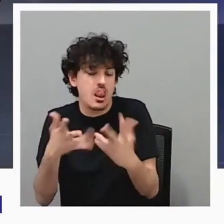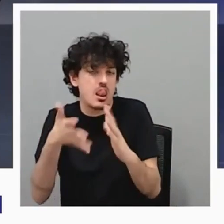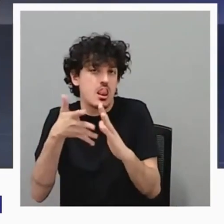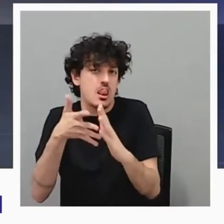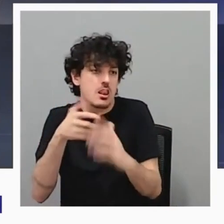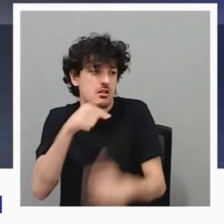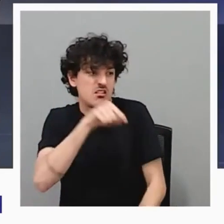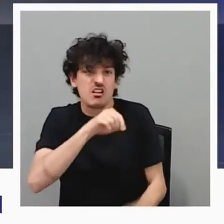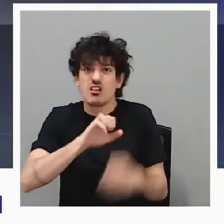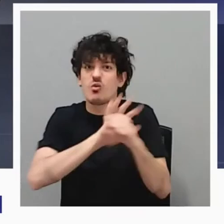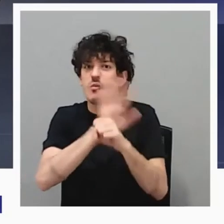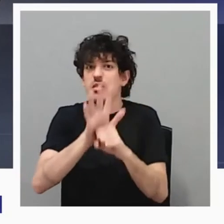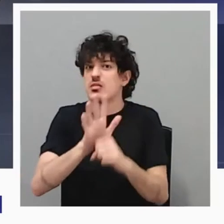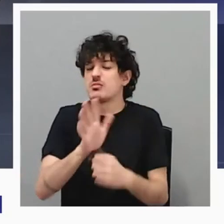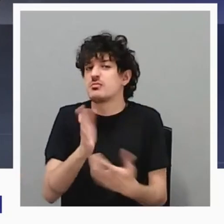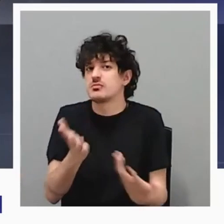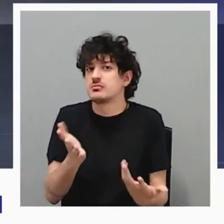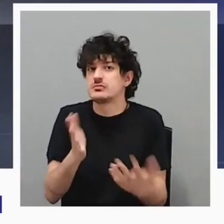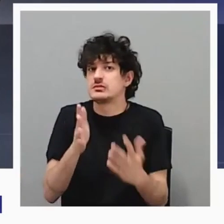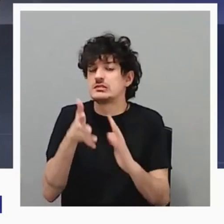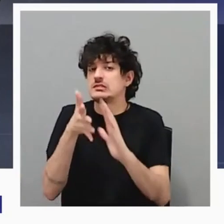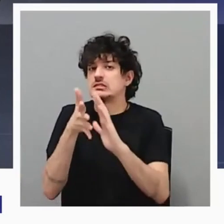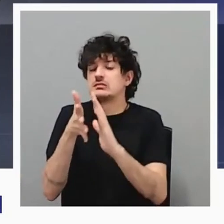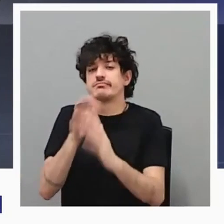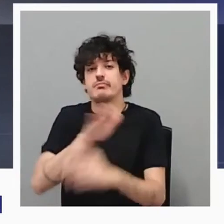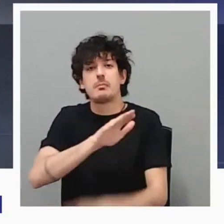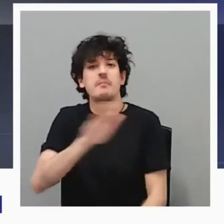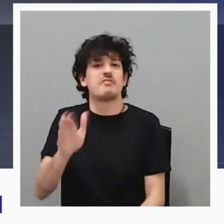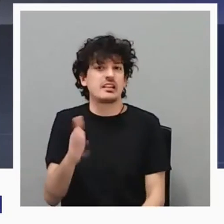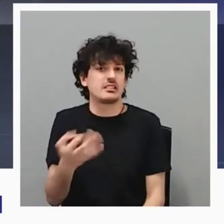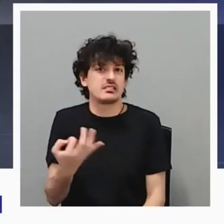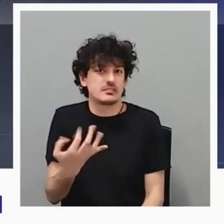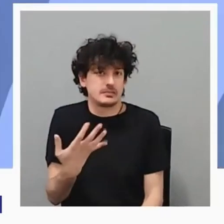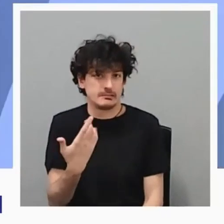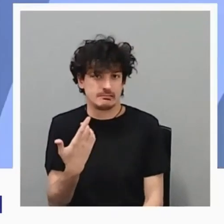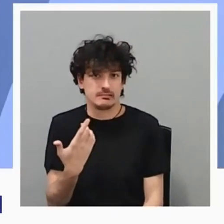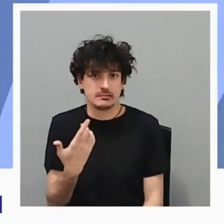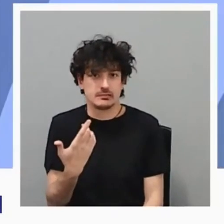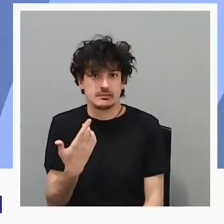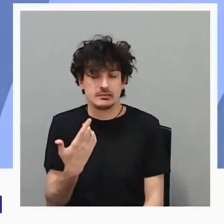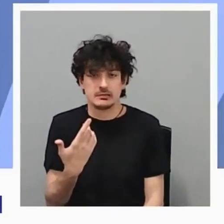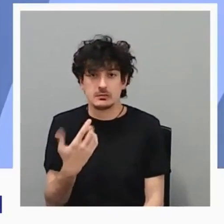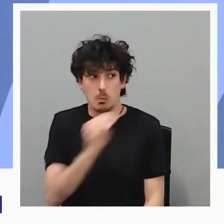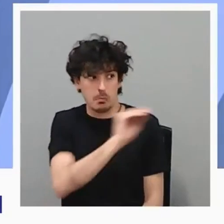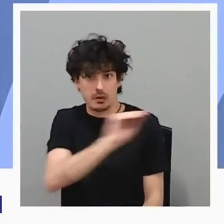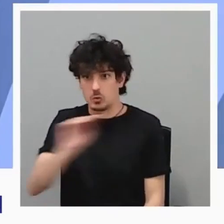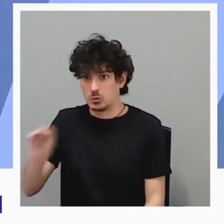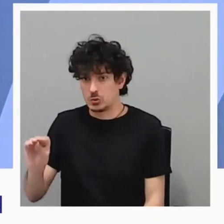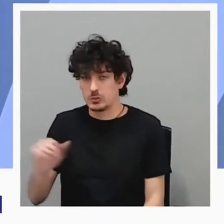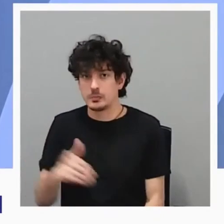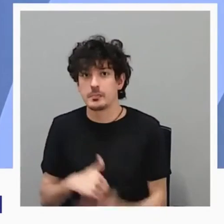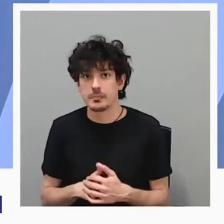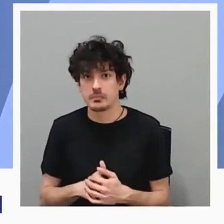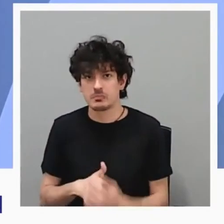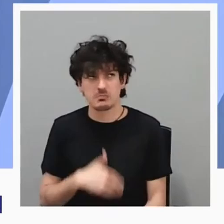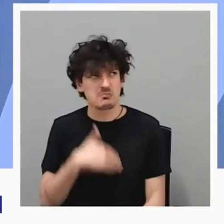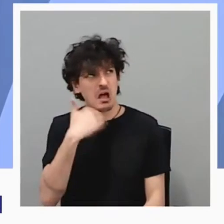Yo creo que es pronto para saberlo, ¿sí? Pero algo sí que podemos saber ya, ¿no? Primero,